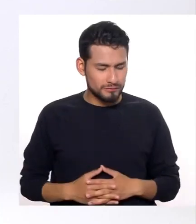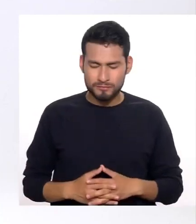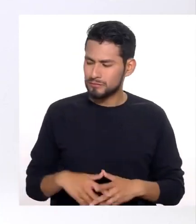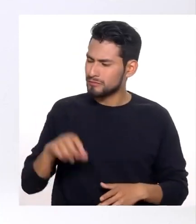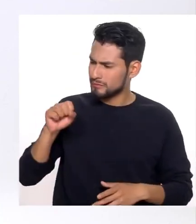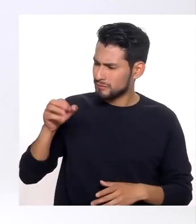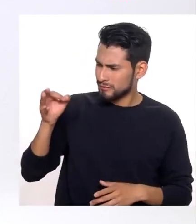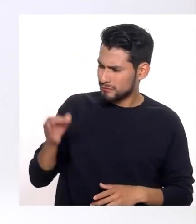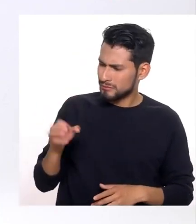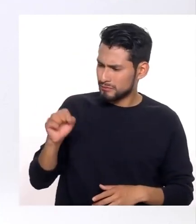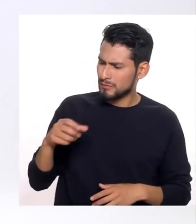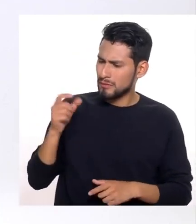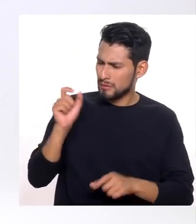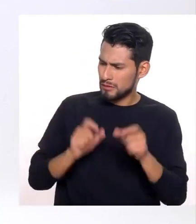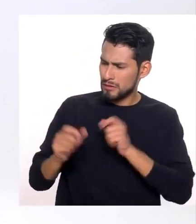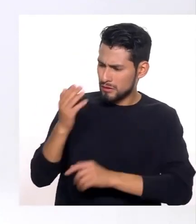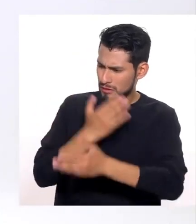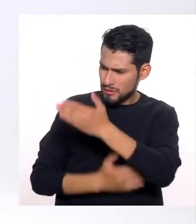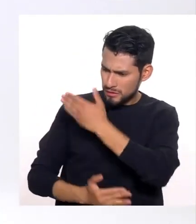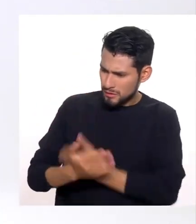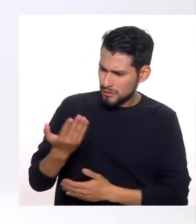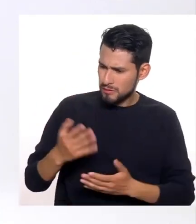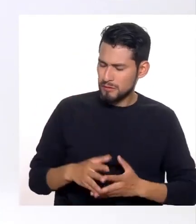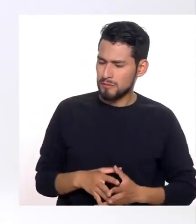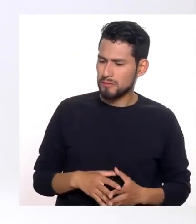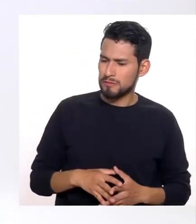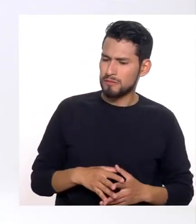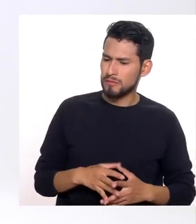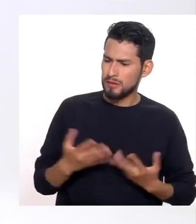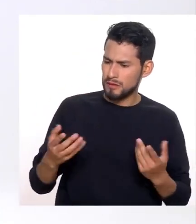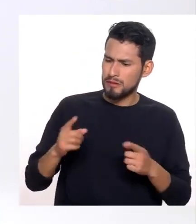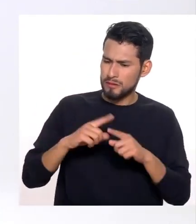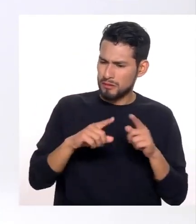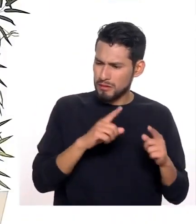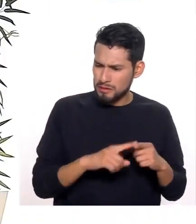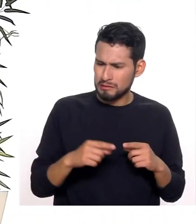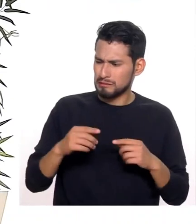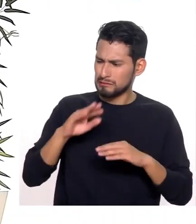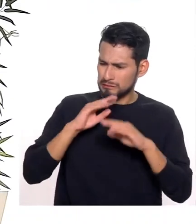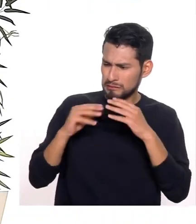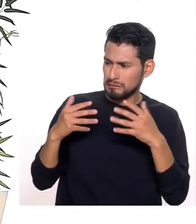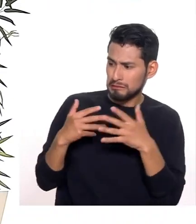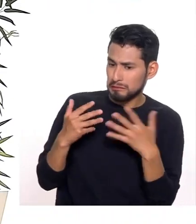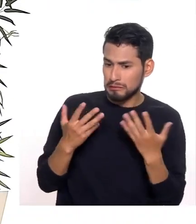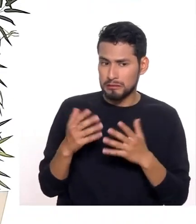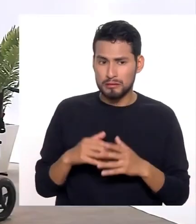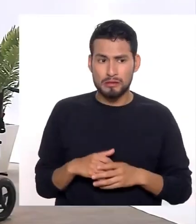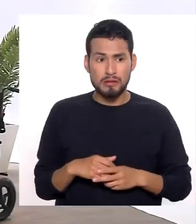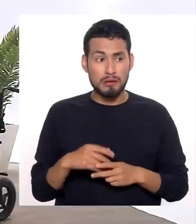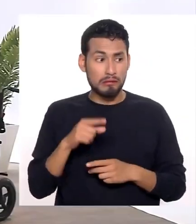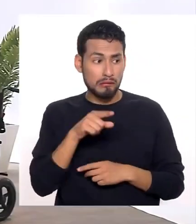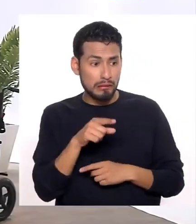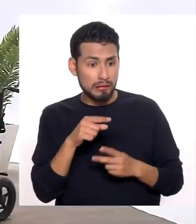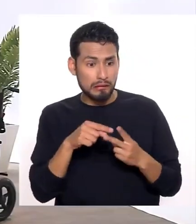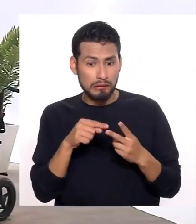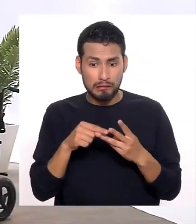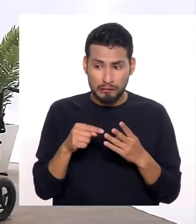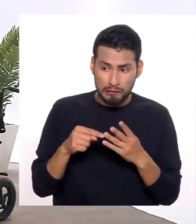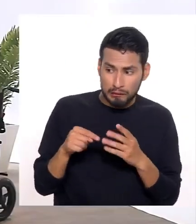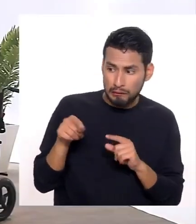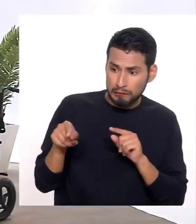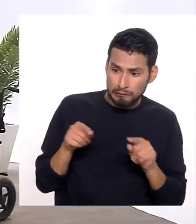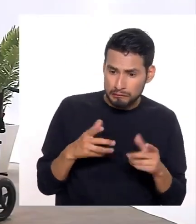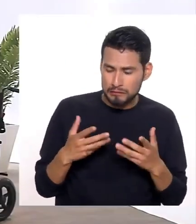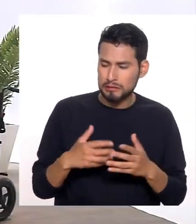Claro, y es cierto, porque la persona con discapacidad tiene muchos miedos. Así es. ¿Podría hacer esto? ¿Podría avanzar a tal